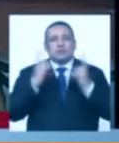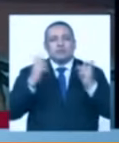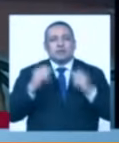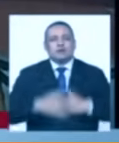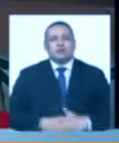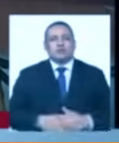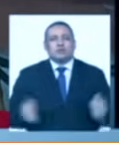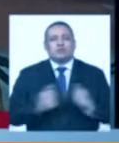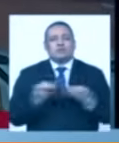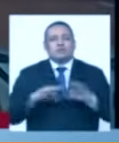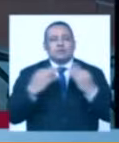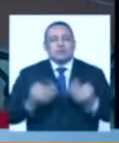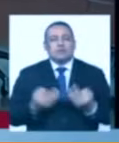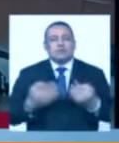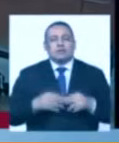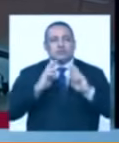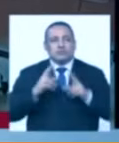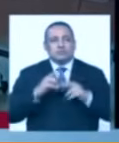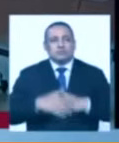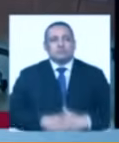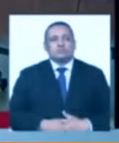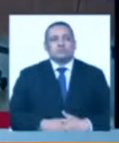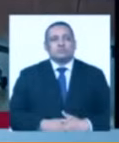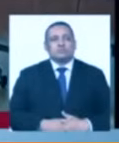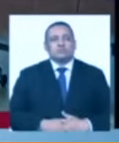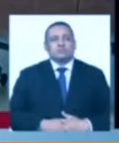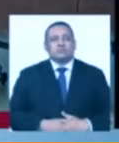tema de mi familiar,